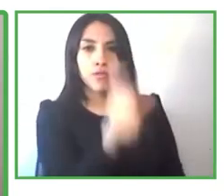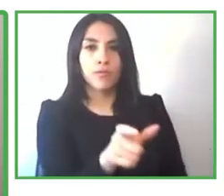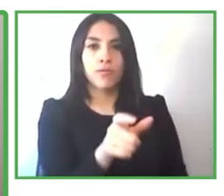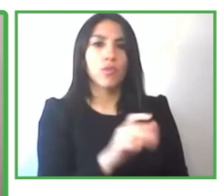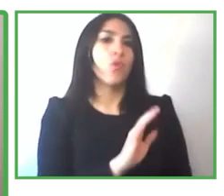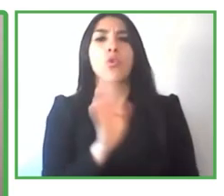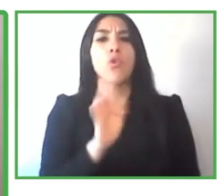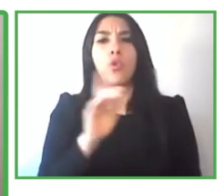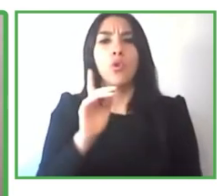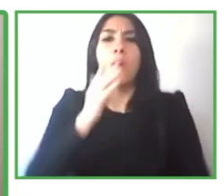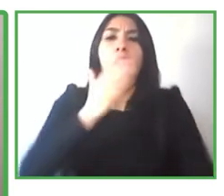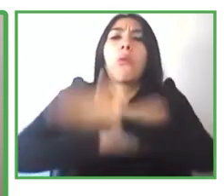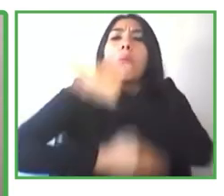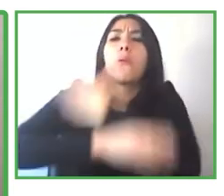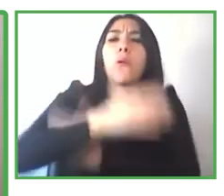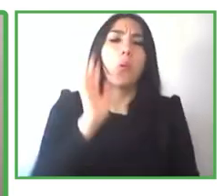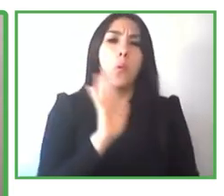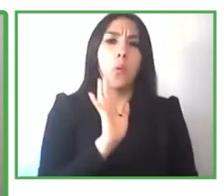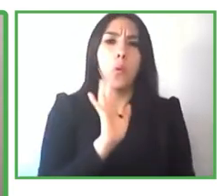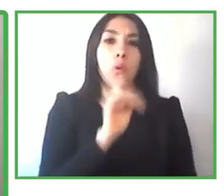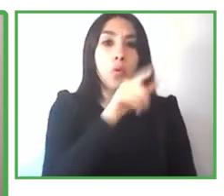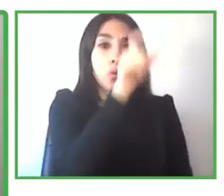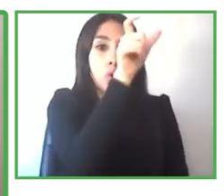como cualquier otra persona, también quieren aceptación.